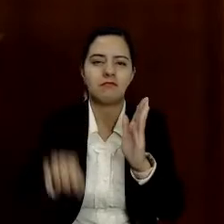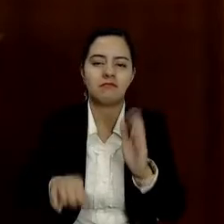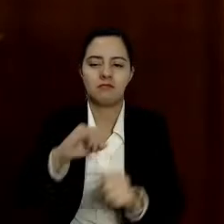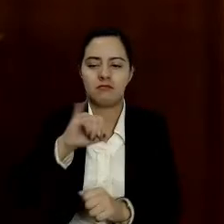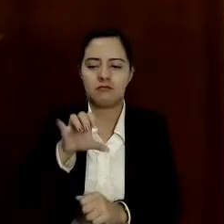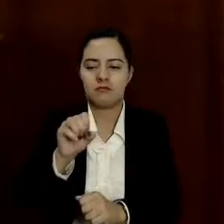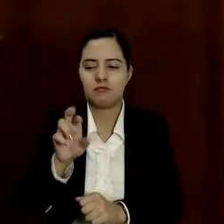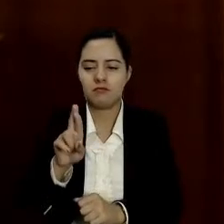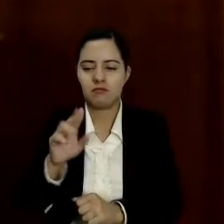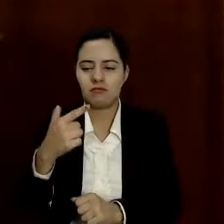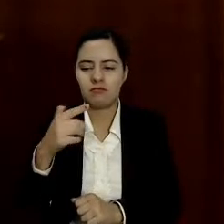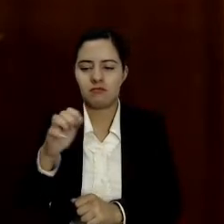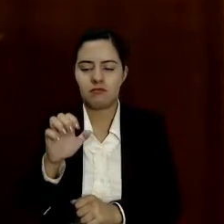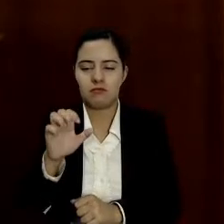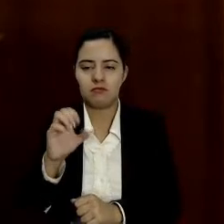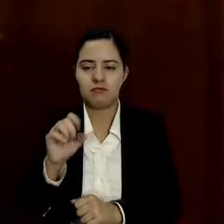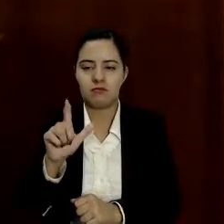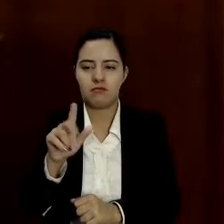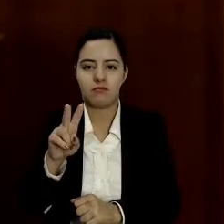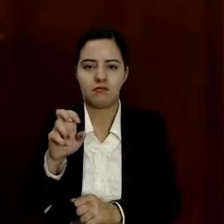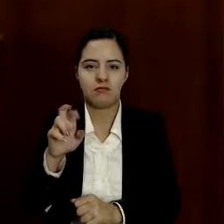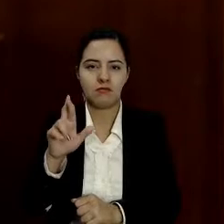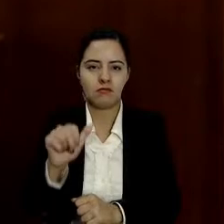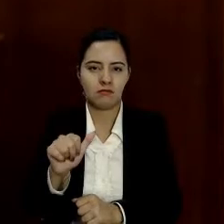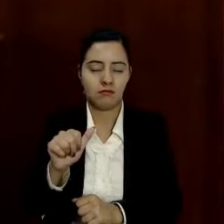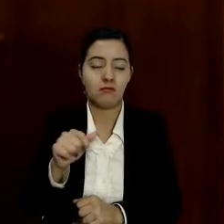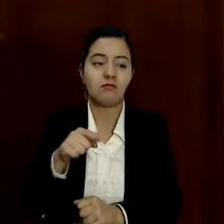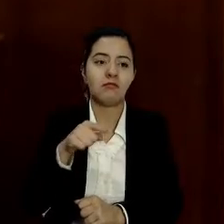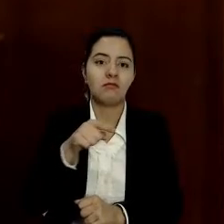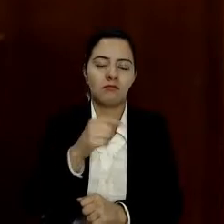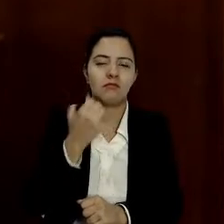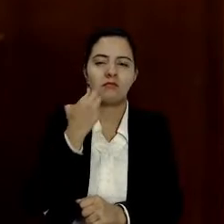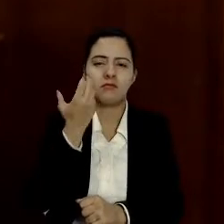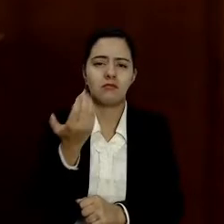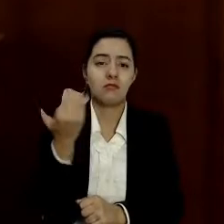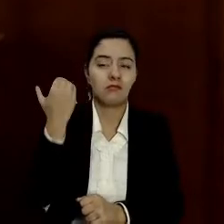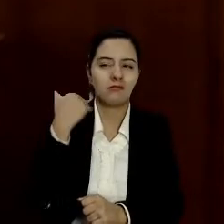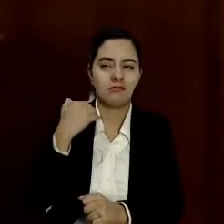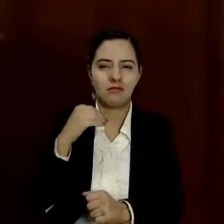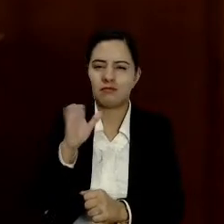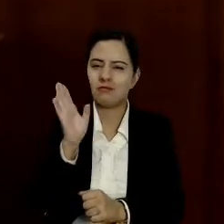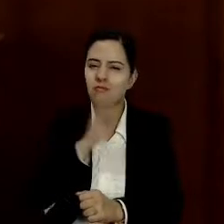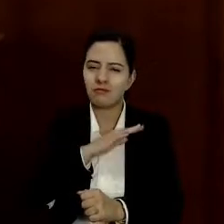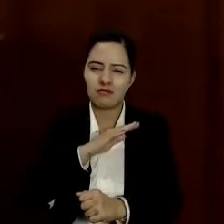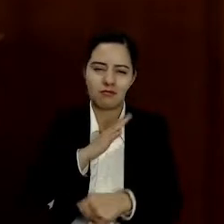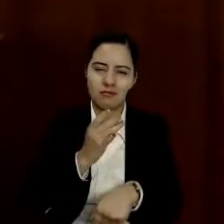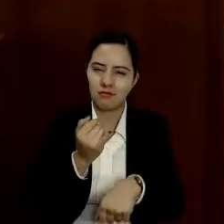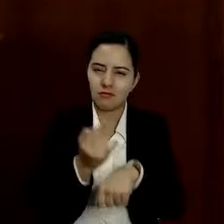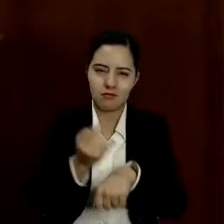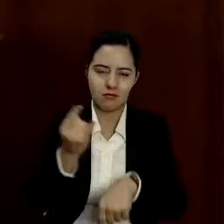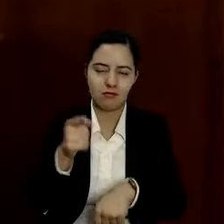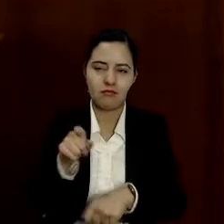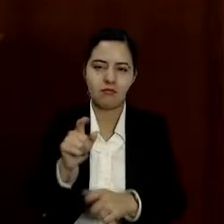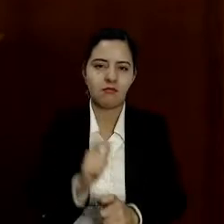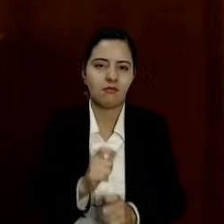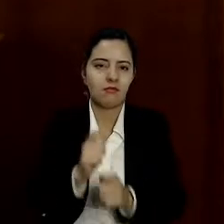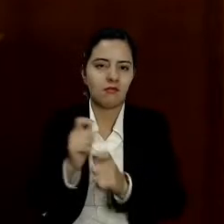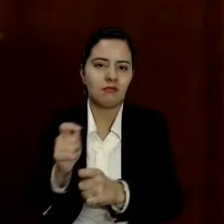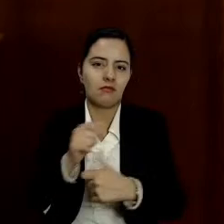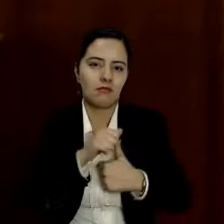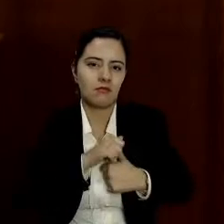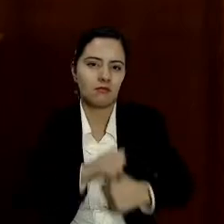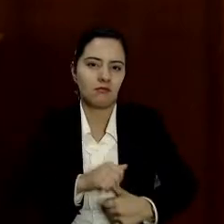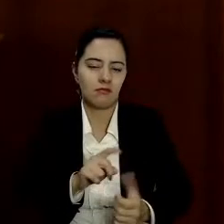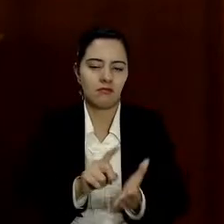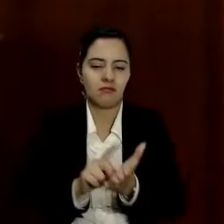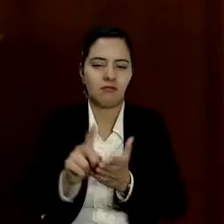Olvera García, a quien Erubiel Ávila intentó lavar su pasado mafioso, nombrándolo titular de la Comisión de Derechos Humanos